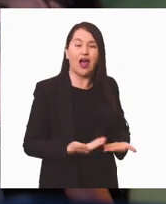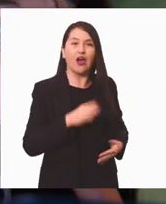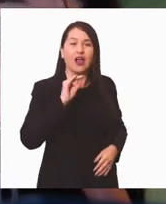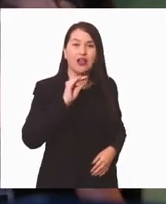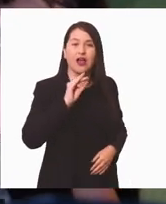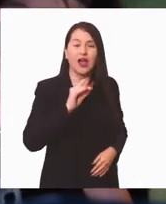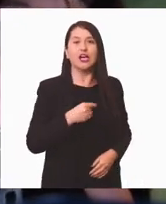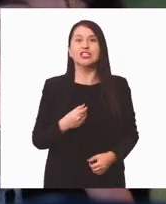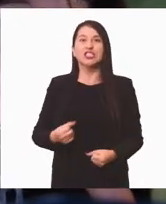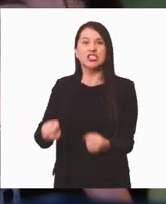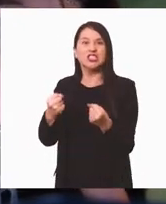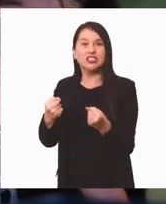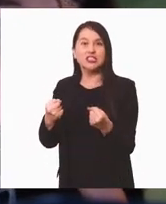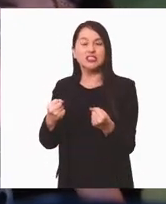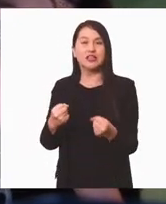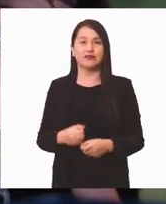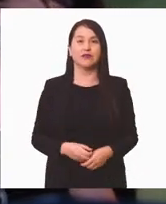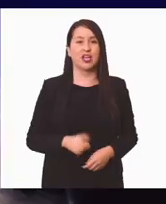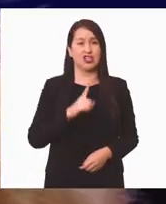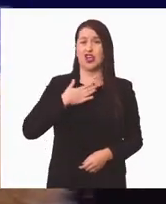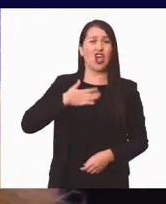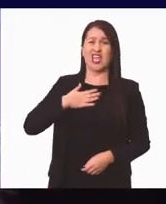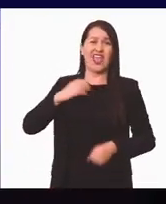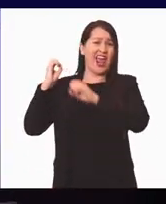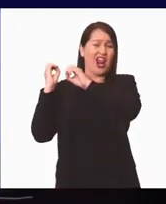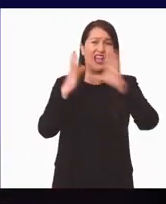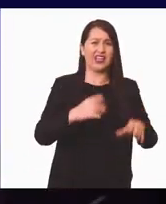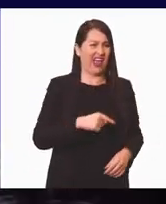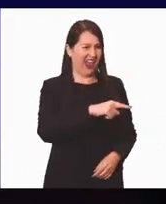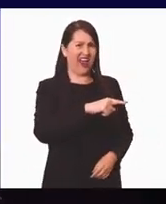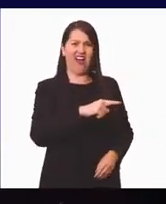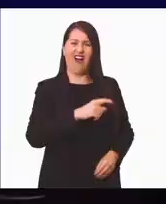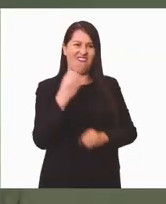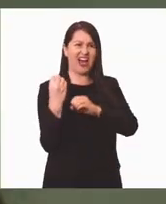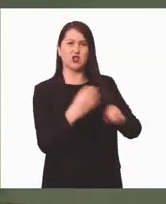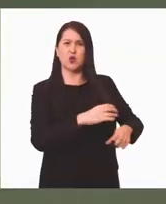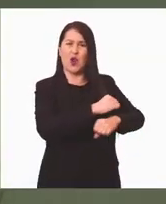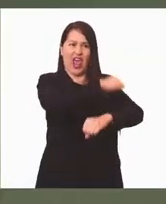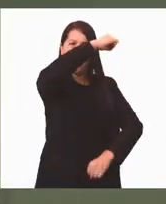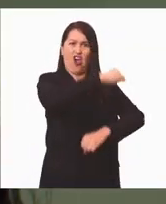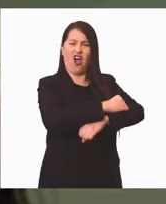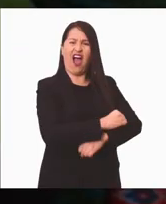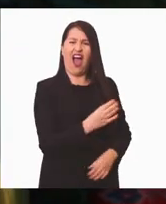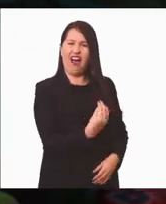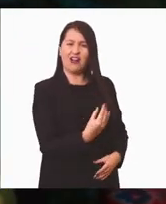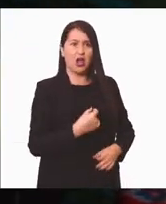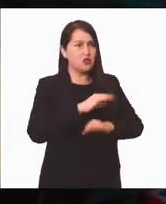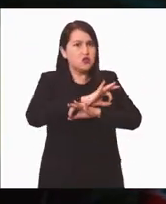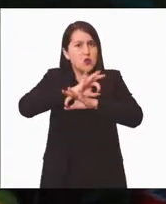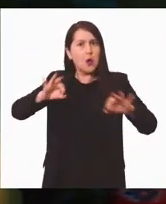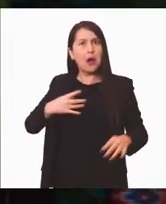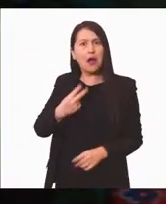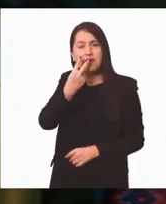ahora. ¡Oh! No. Preferiría no ser lanzado. ¡Oh! ¡Un basurero que habla! Jamás había visto algo así en mi vida. Hola,